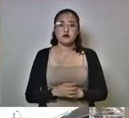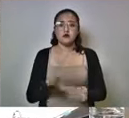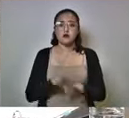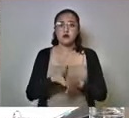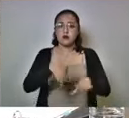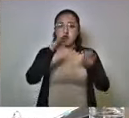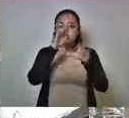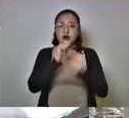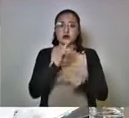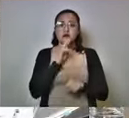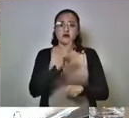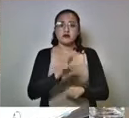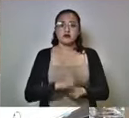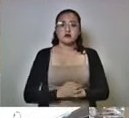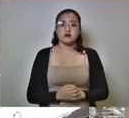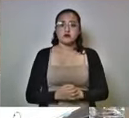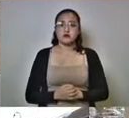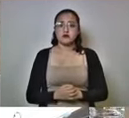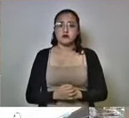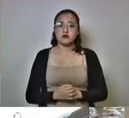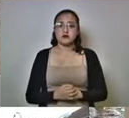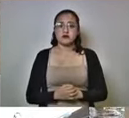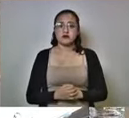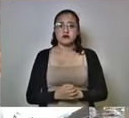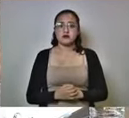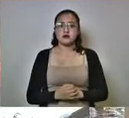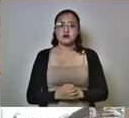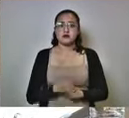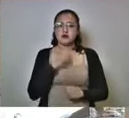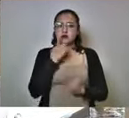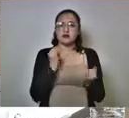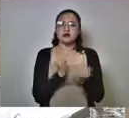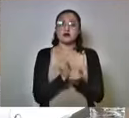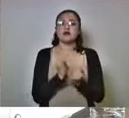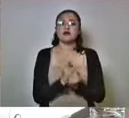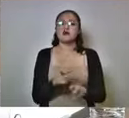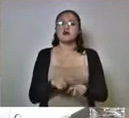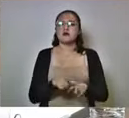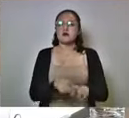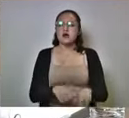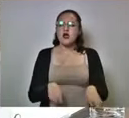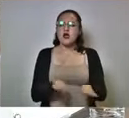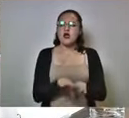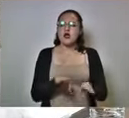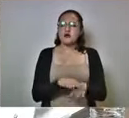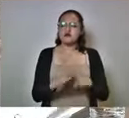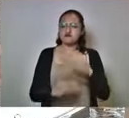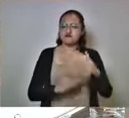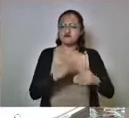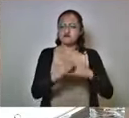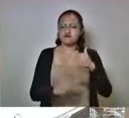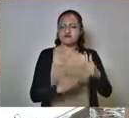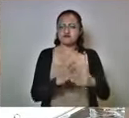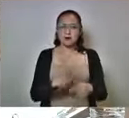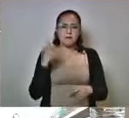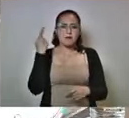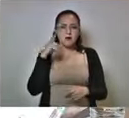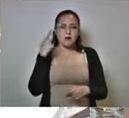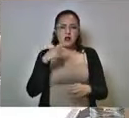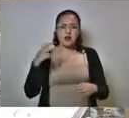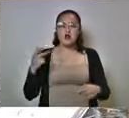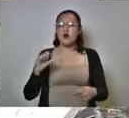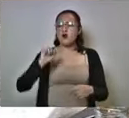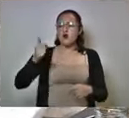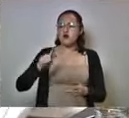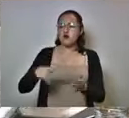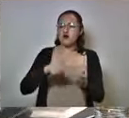al reporte. Comentar también, señor, que en el seguimiento que estamos dando a las poblanas y poblanos